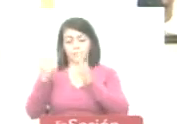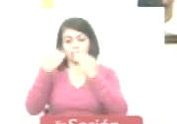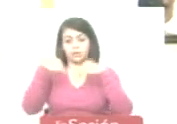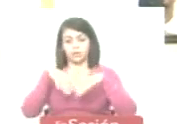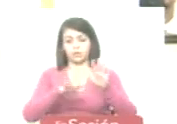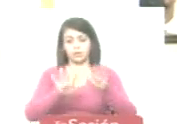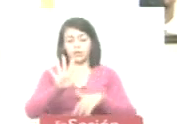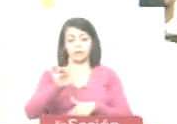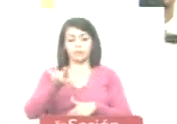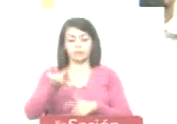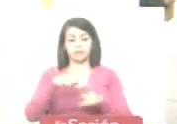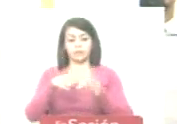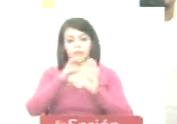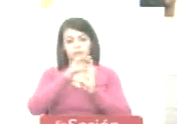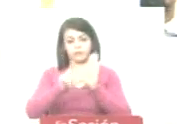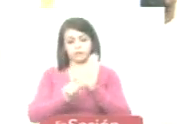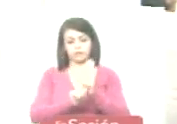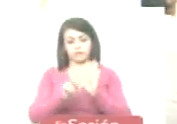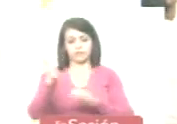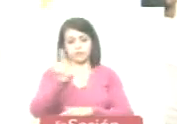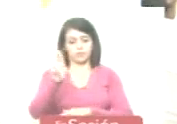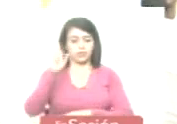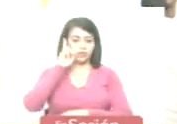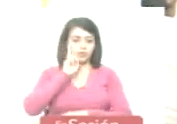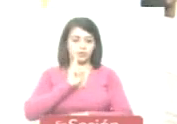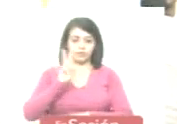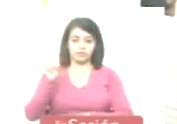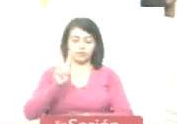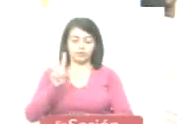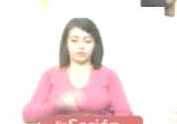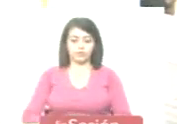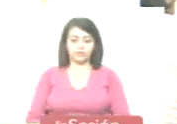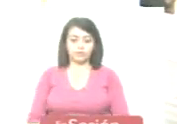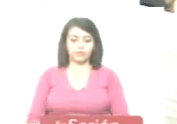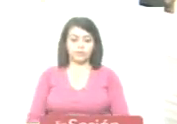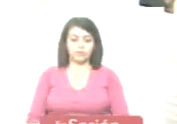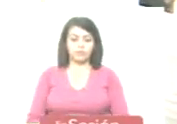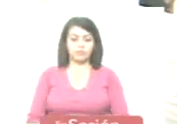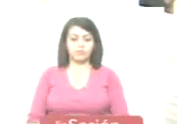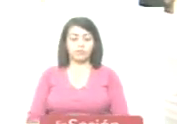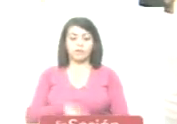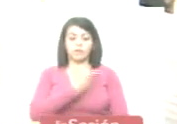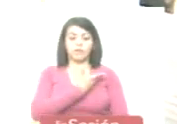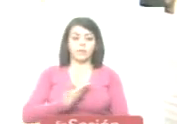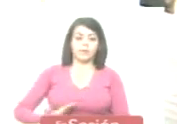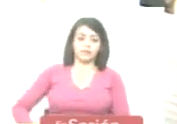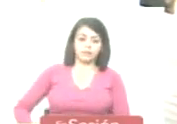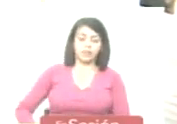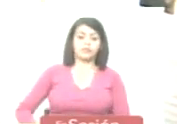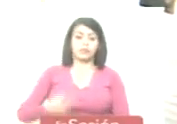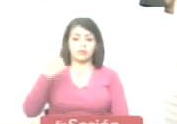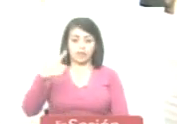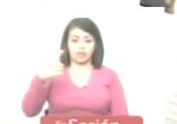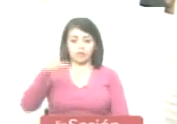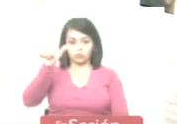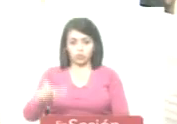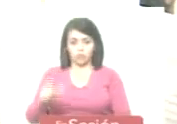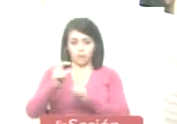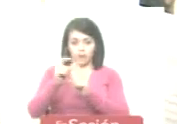numeral 15 de la Constitución de la República Bolivariana de Venezuela. El presidente confirió el derecho de palabra